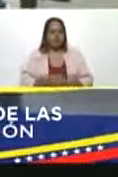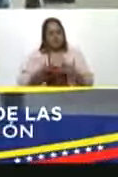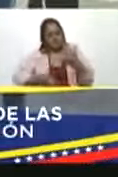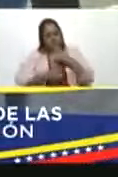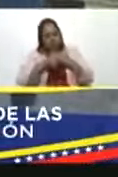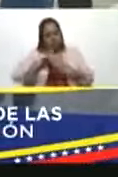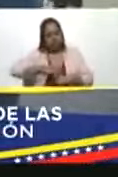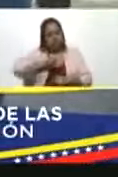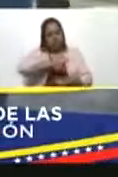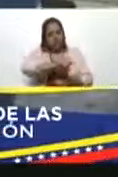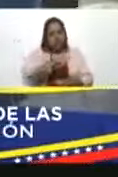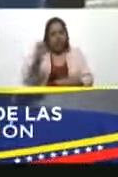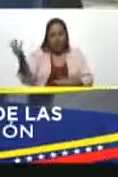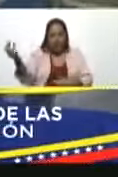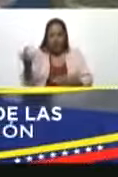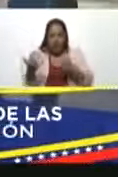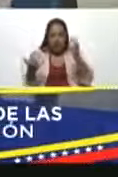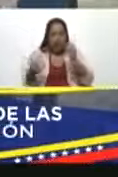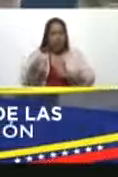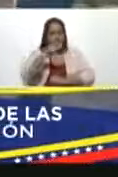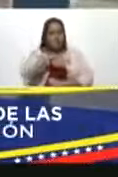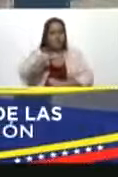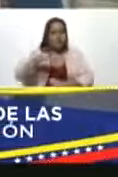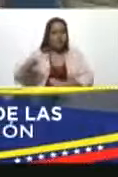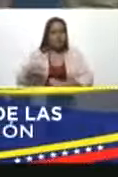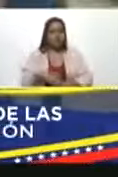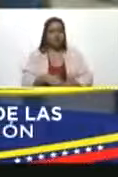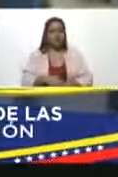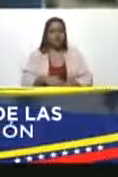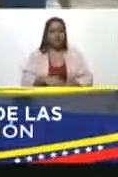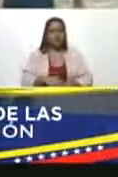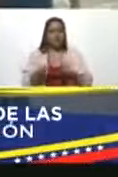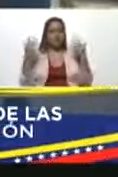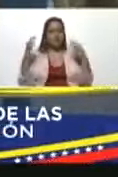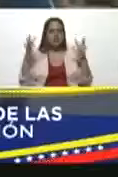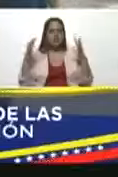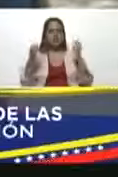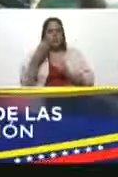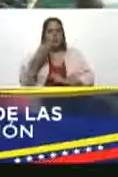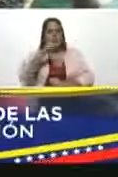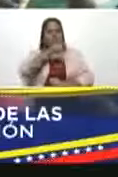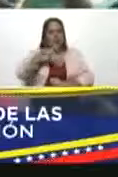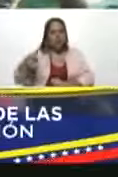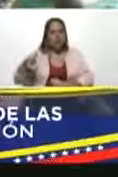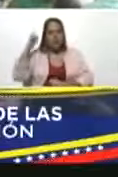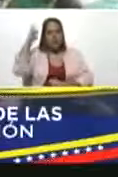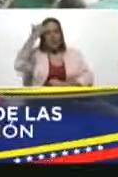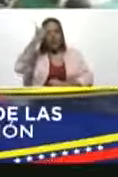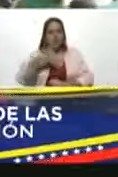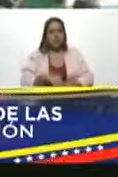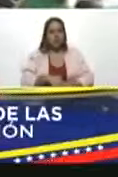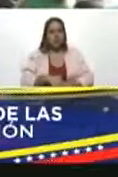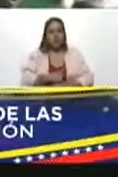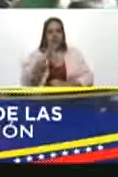por acá está llegando gente, ah, bella gente de Yaracuy, bendito pueblo del